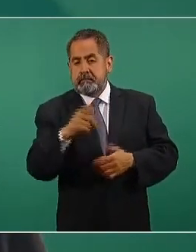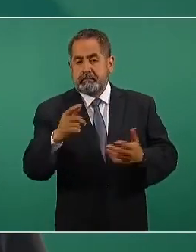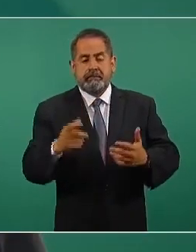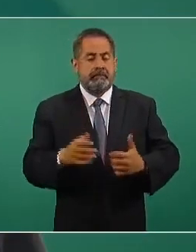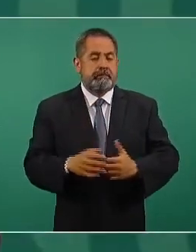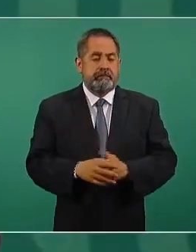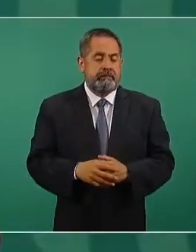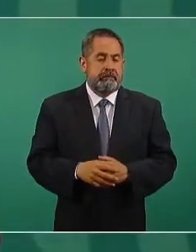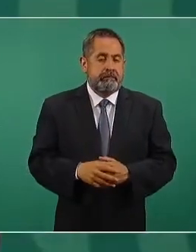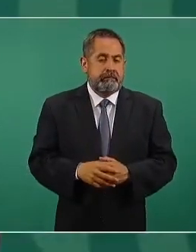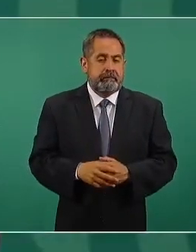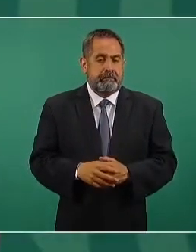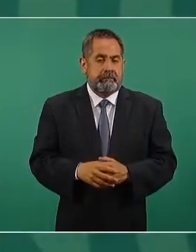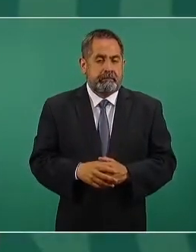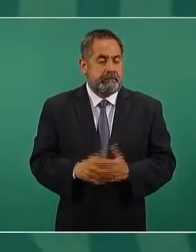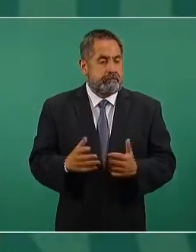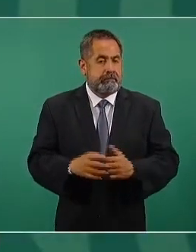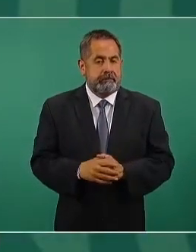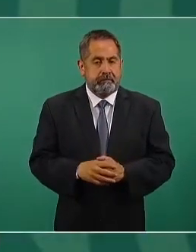Es que